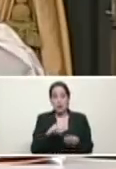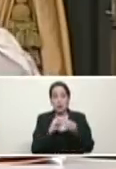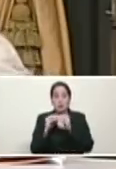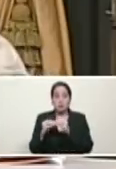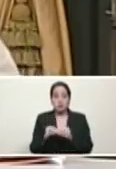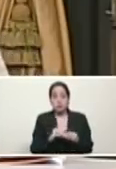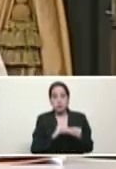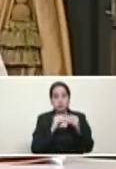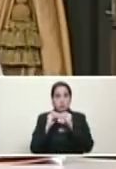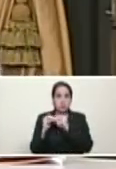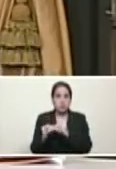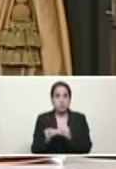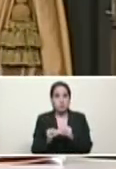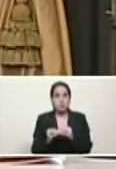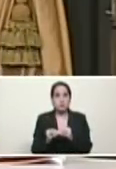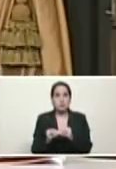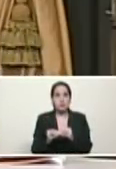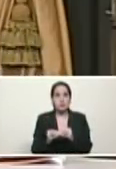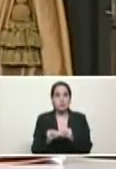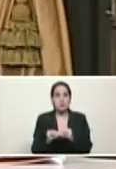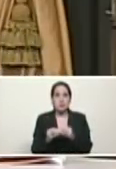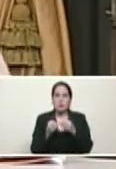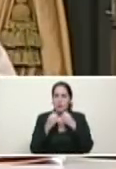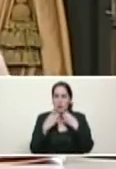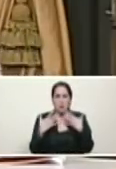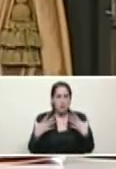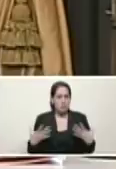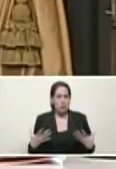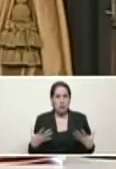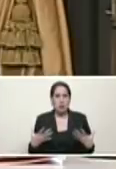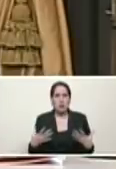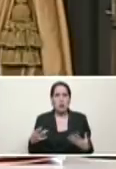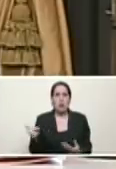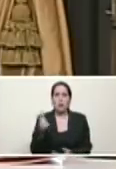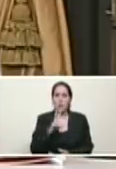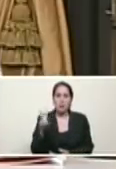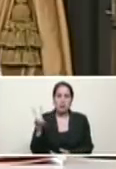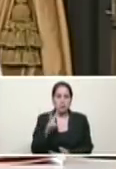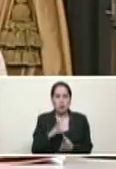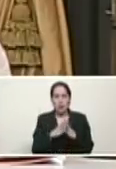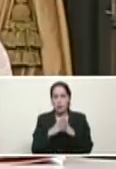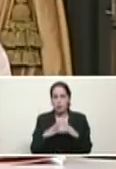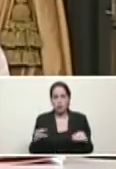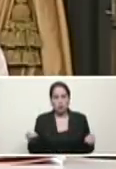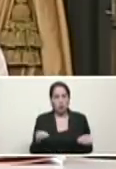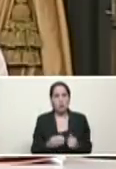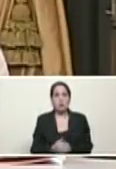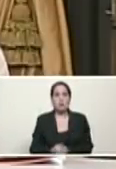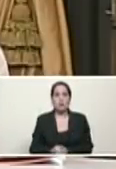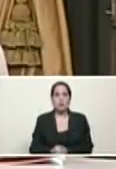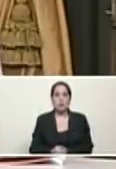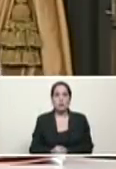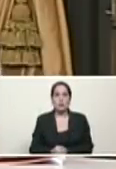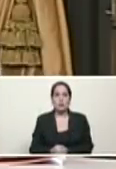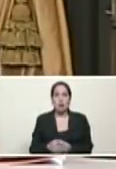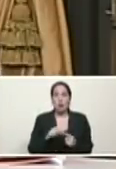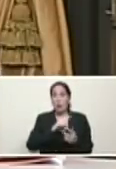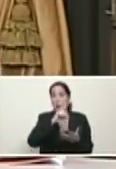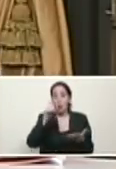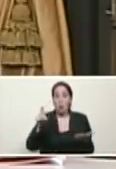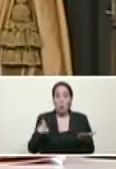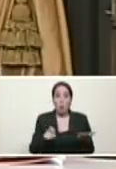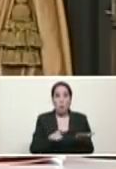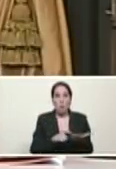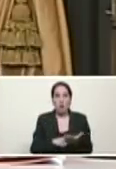embellecer, recuperar y poner bella, bella y hermosa toda nuestra Venezuela, de punta a punta.